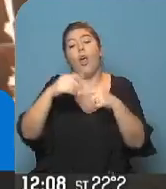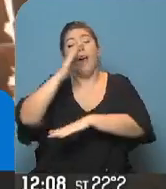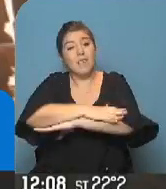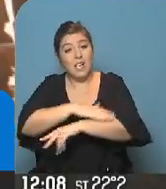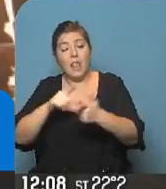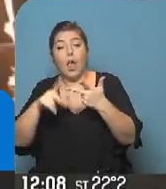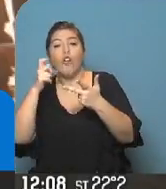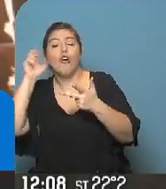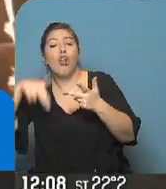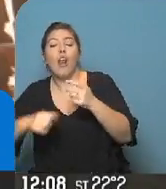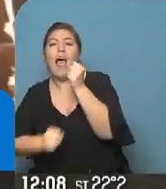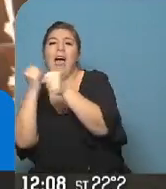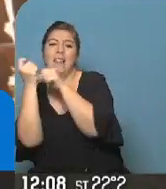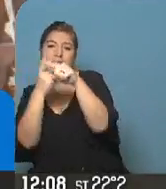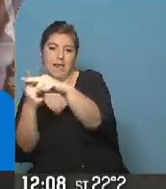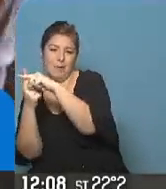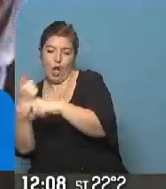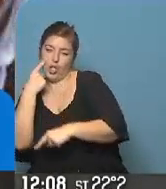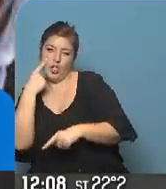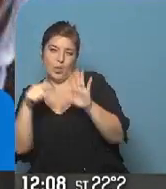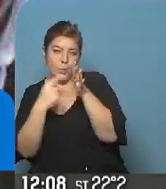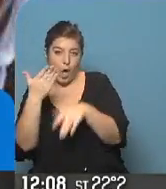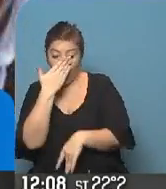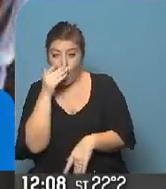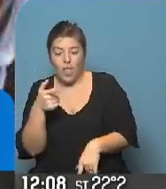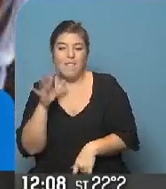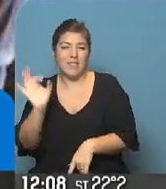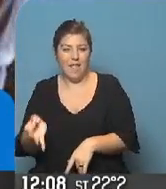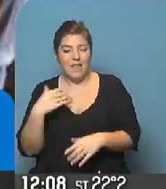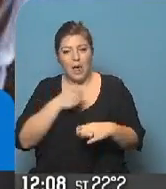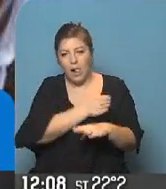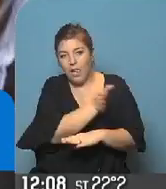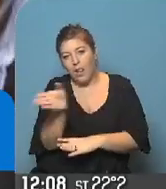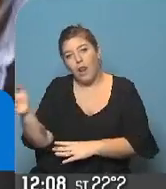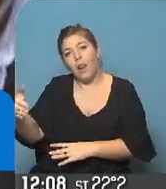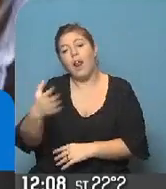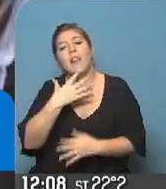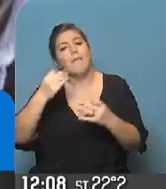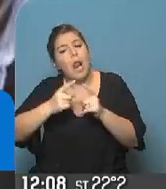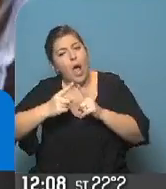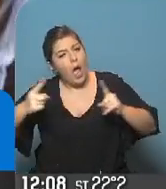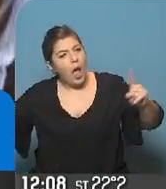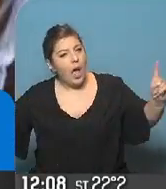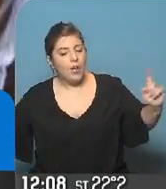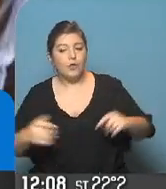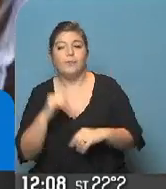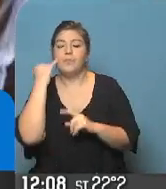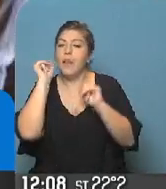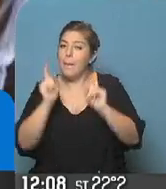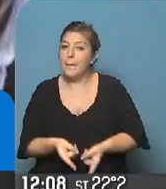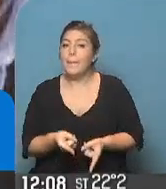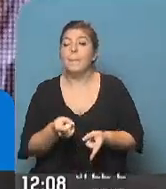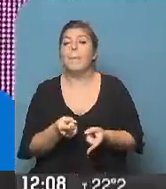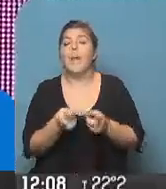san jerónimo quienes conocen la ciudad de córdoba entienden que el recorrido es realmente extenso y también será